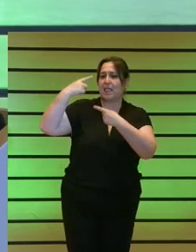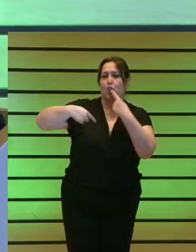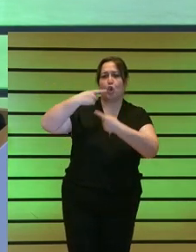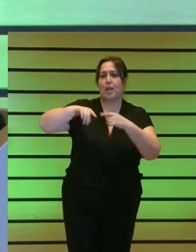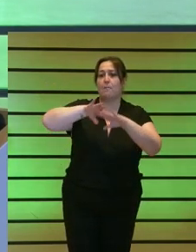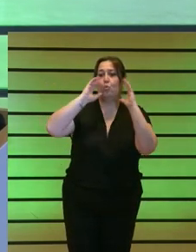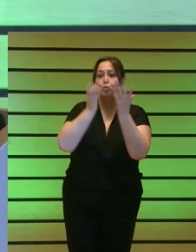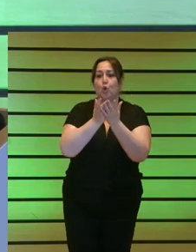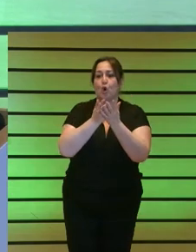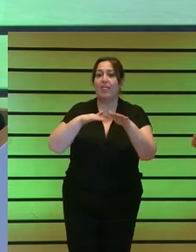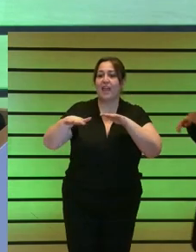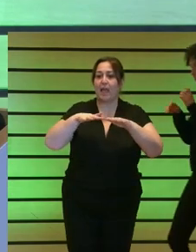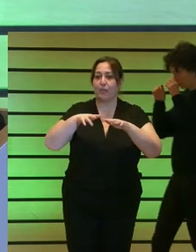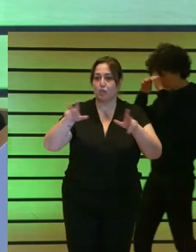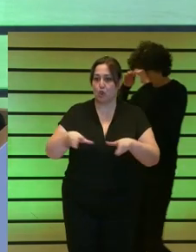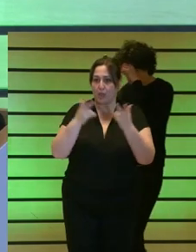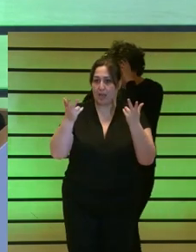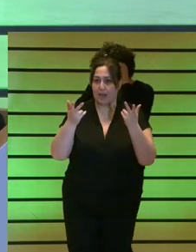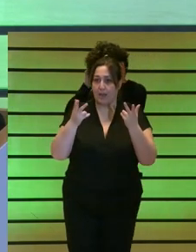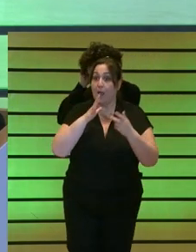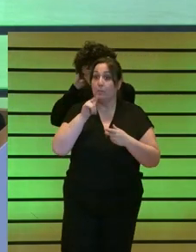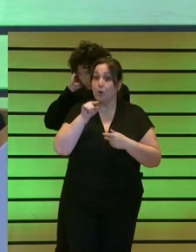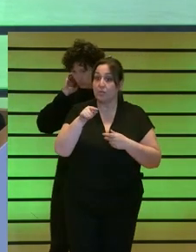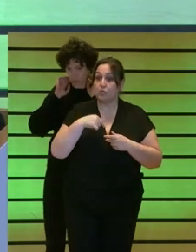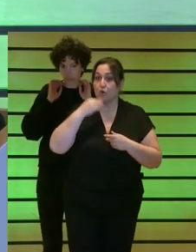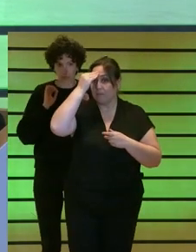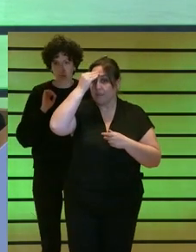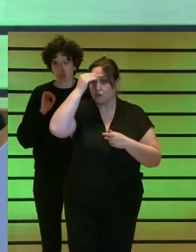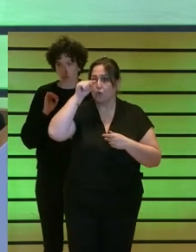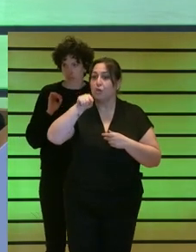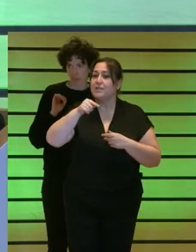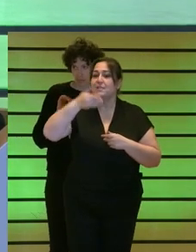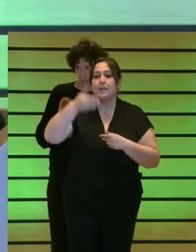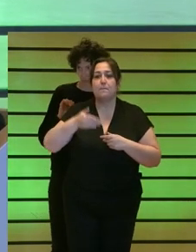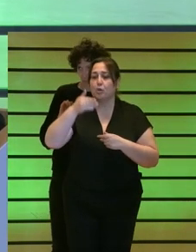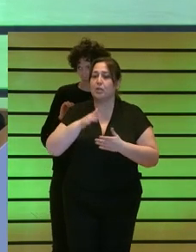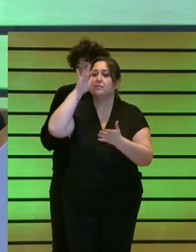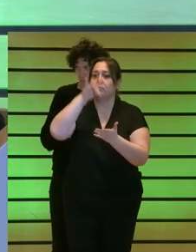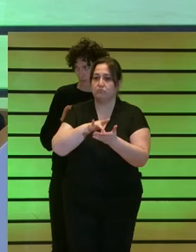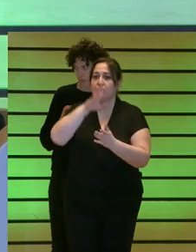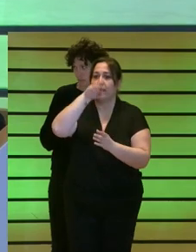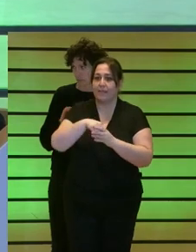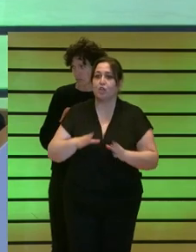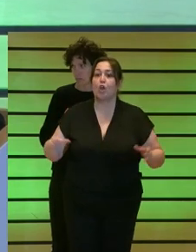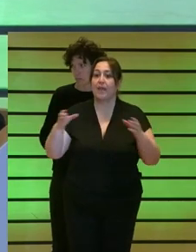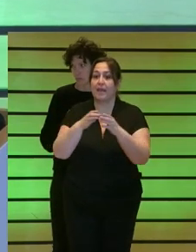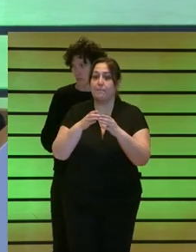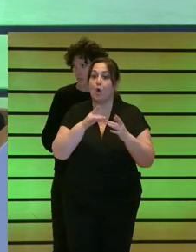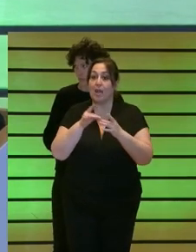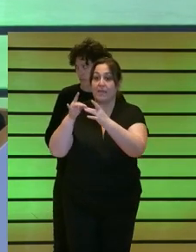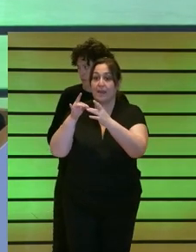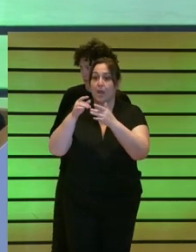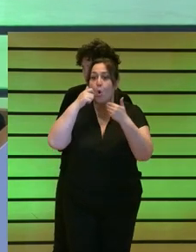vale Y por eso yo creo que ha sido su presencia clave en el equipo líder del proyecto